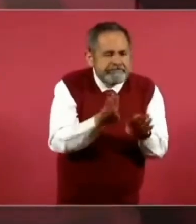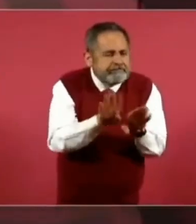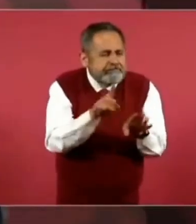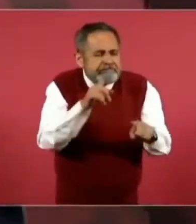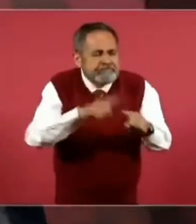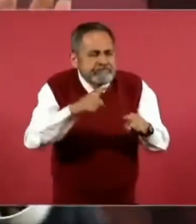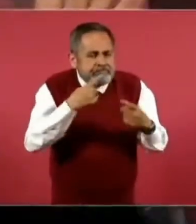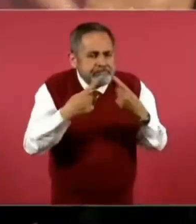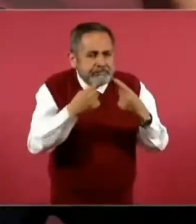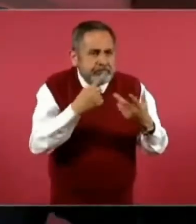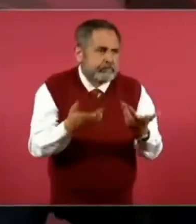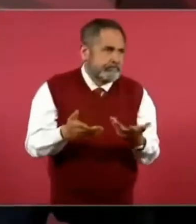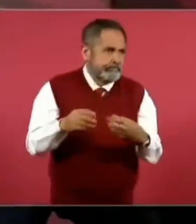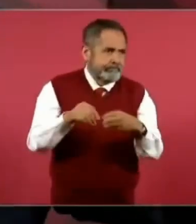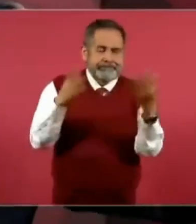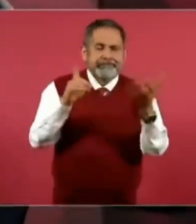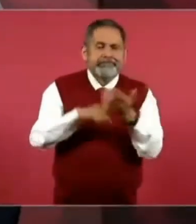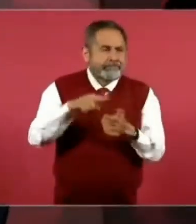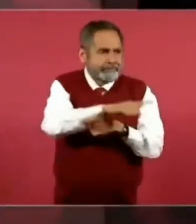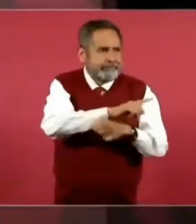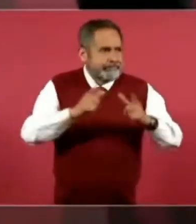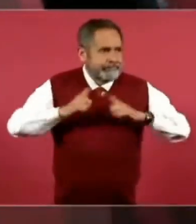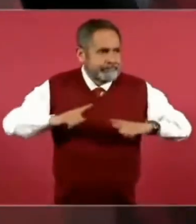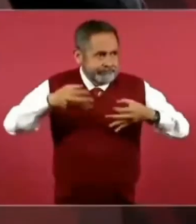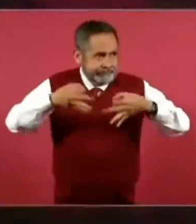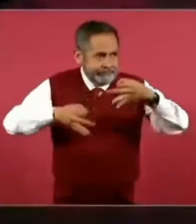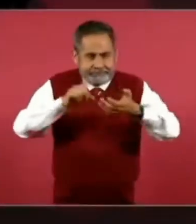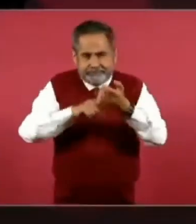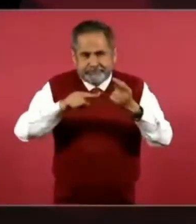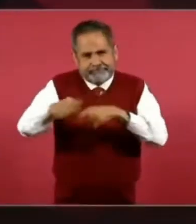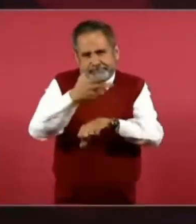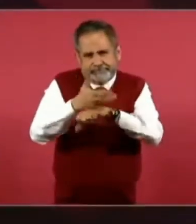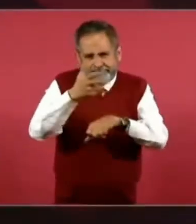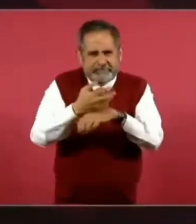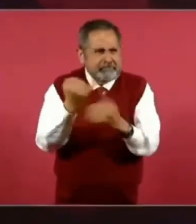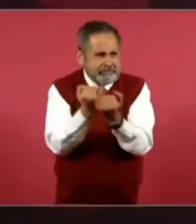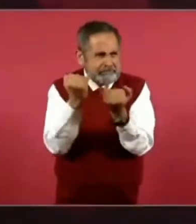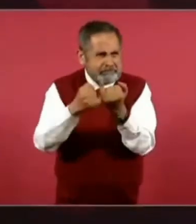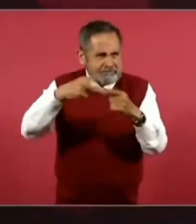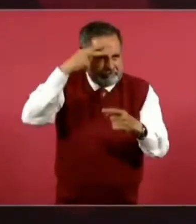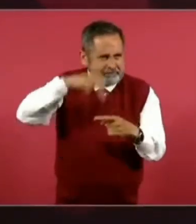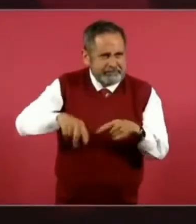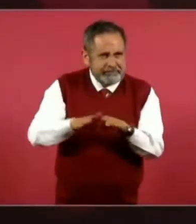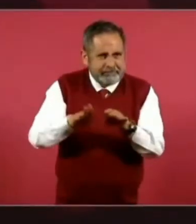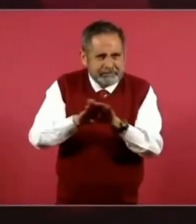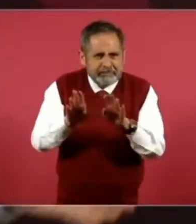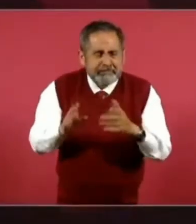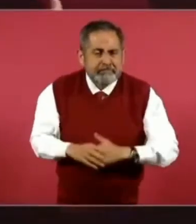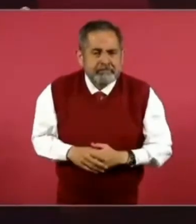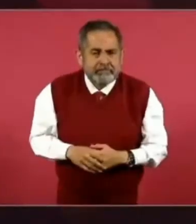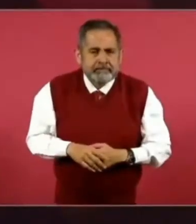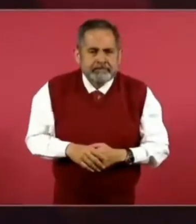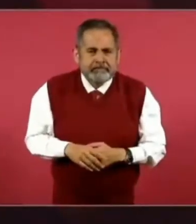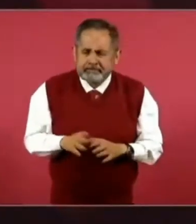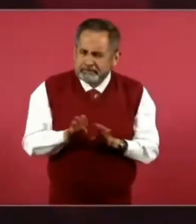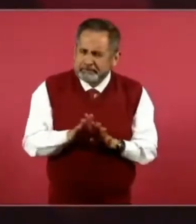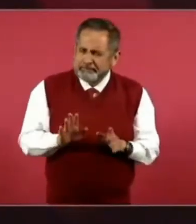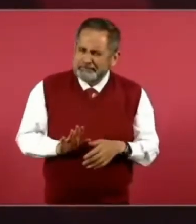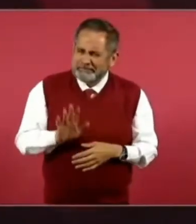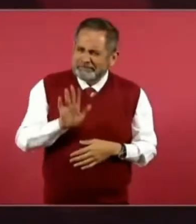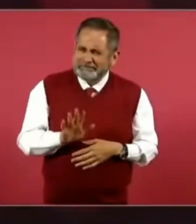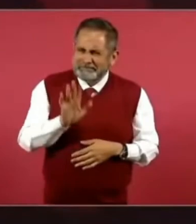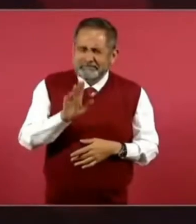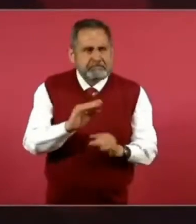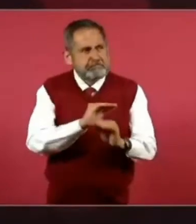porque claro que hay agentes por todos lados, ¿no? En Estados Unidos como en México, pero se ve que